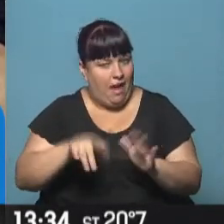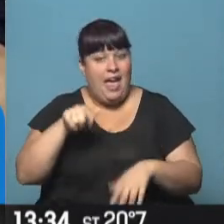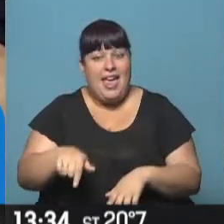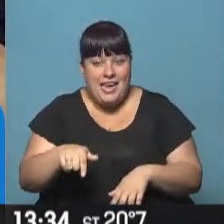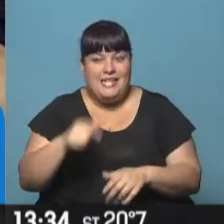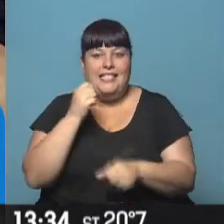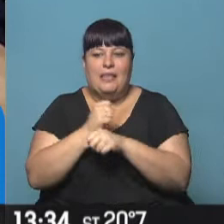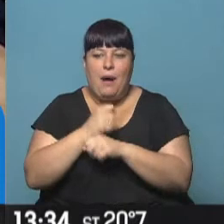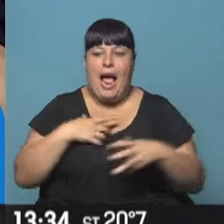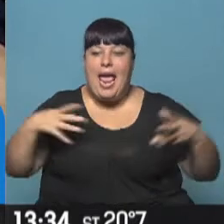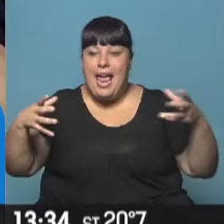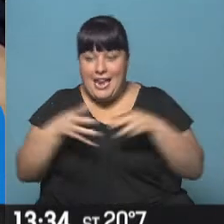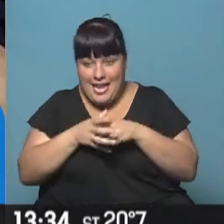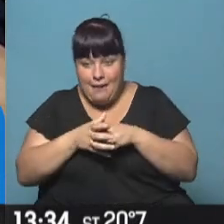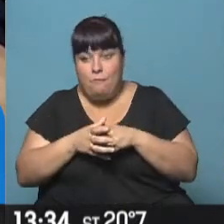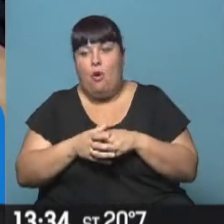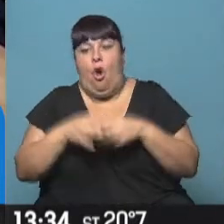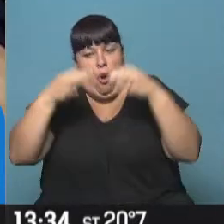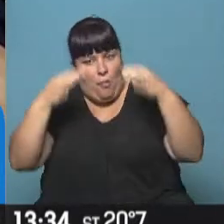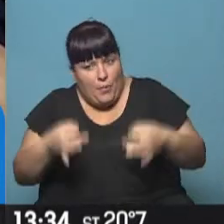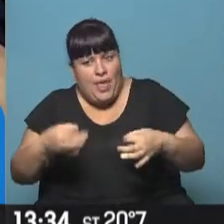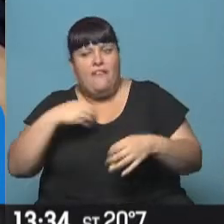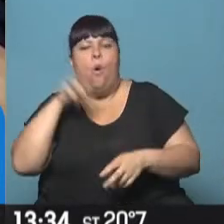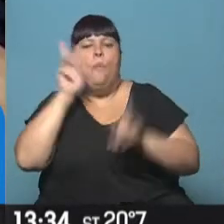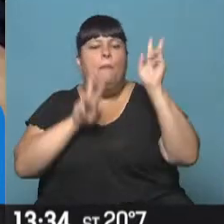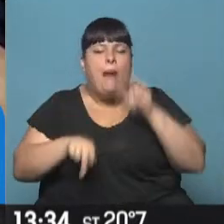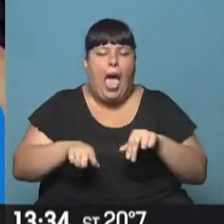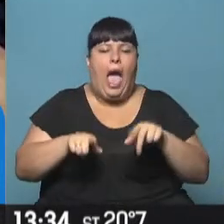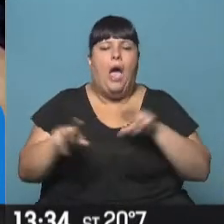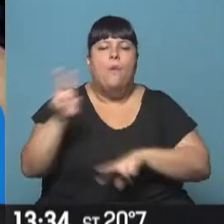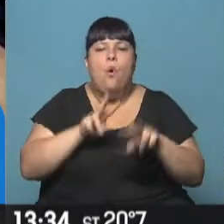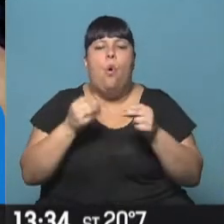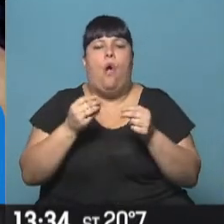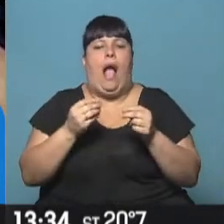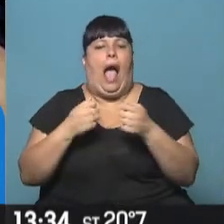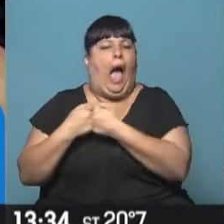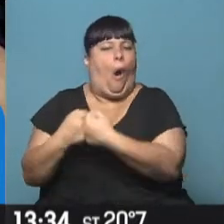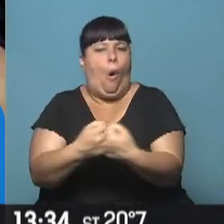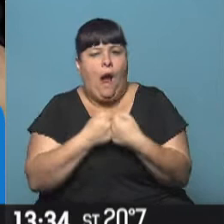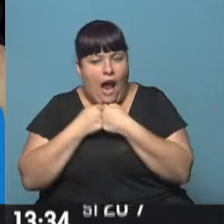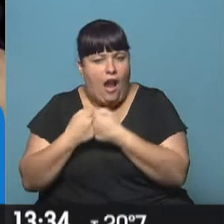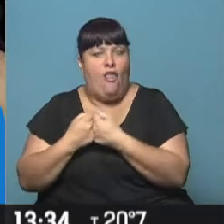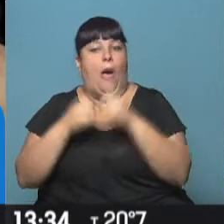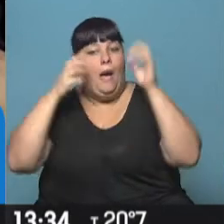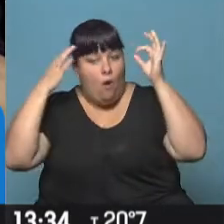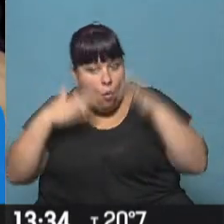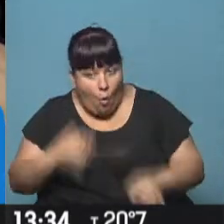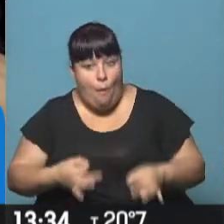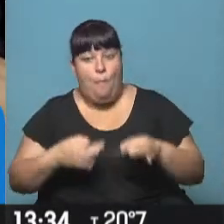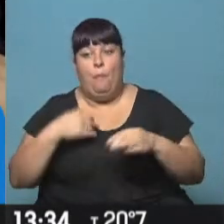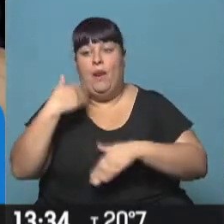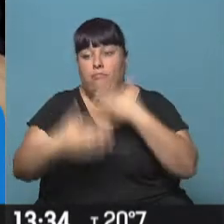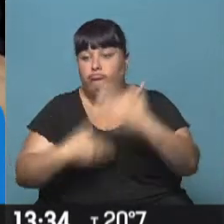idea de trabajar en equipo, con buena fe, con búsqueda de llegar a consensos e implementarlos e